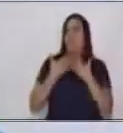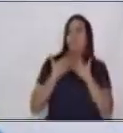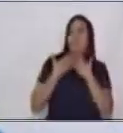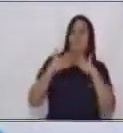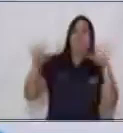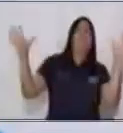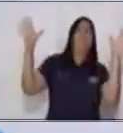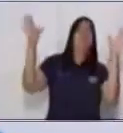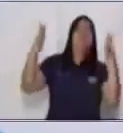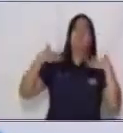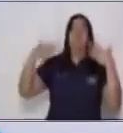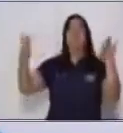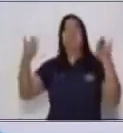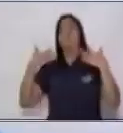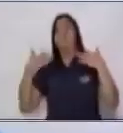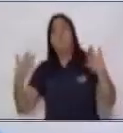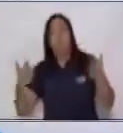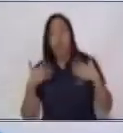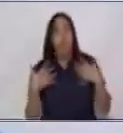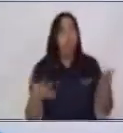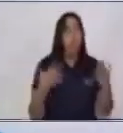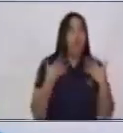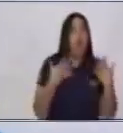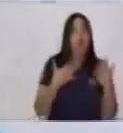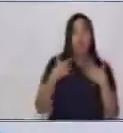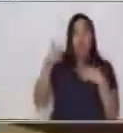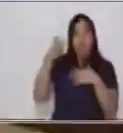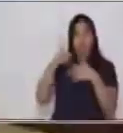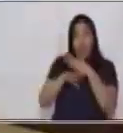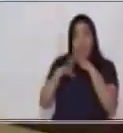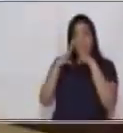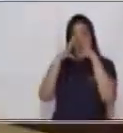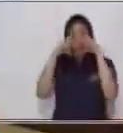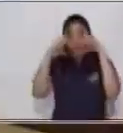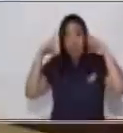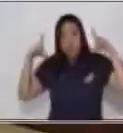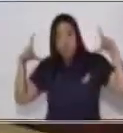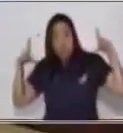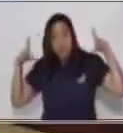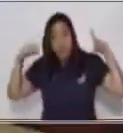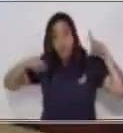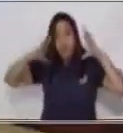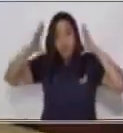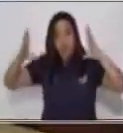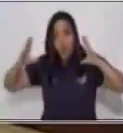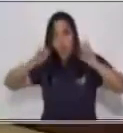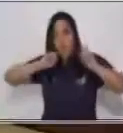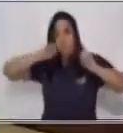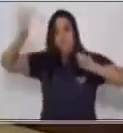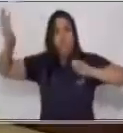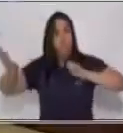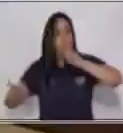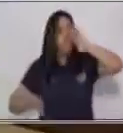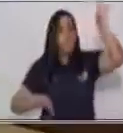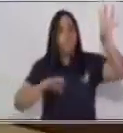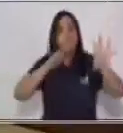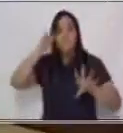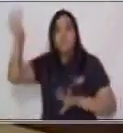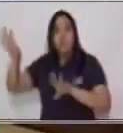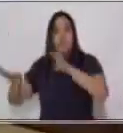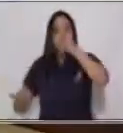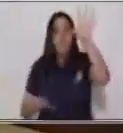Y ahí se producen permanentes explosiones termonucleares que liberan enormes cantidades de energía al